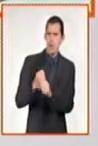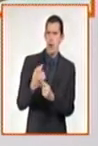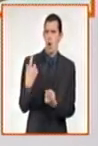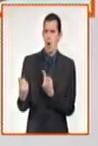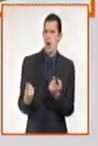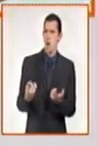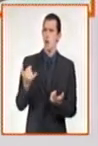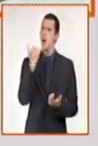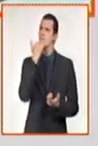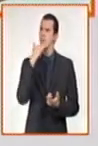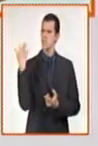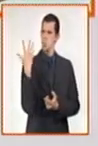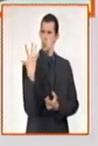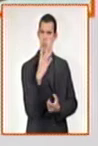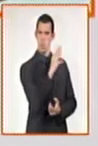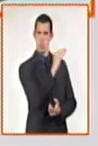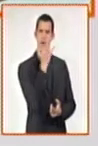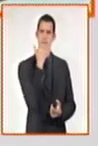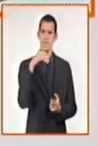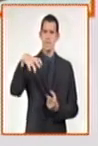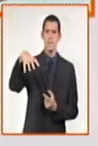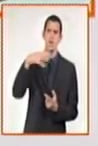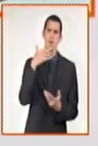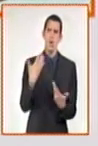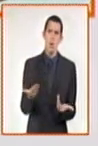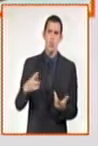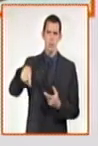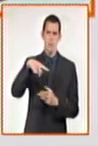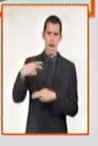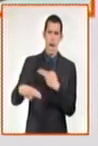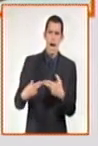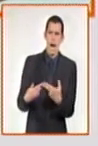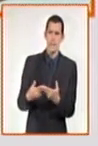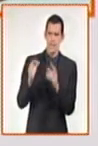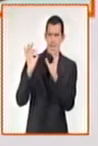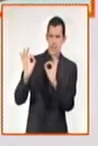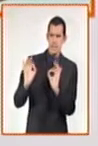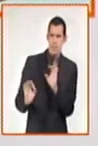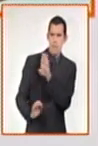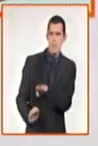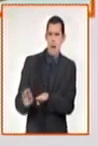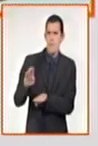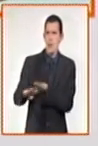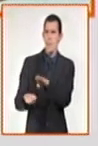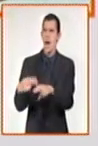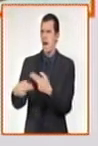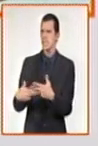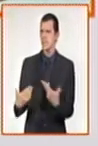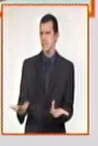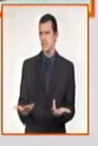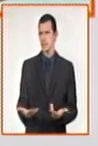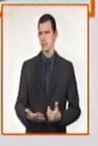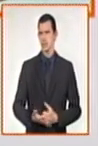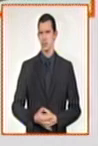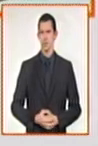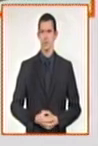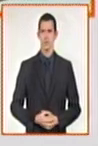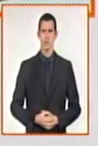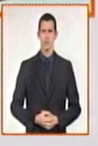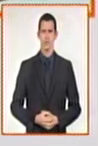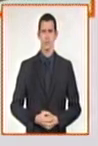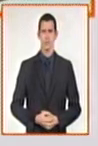dejó Ian en la provincia de Pinar del Río y cuáles son las principales acciones que se están acometiendo en el orden de la